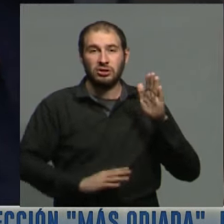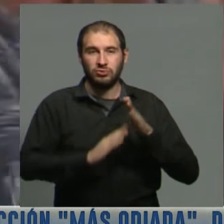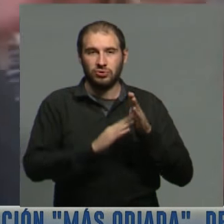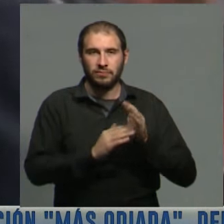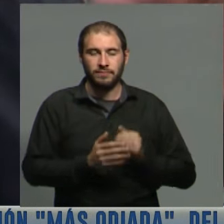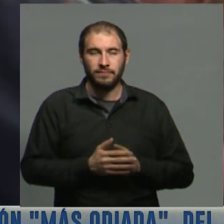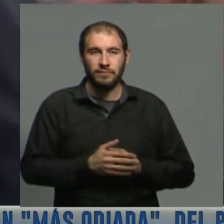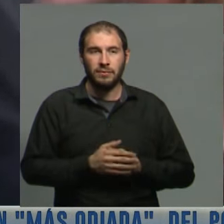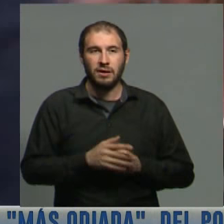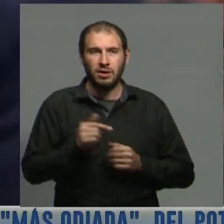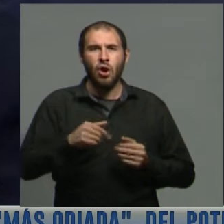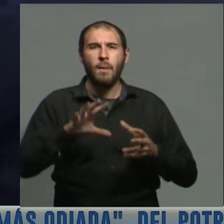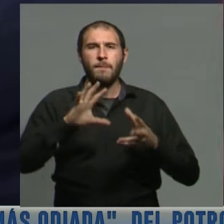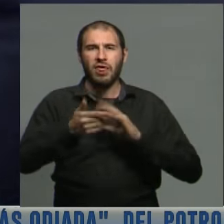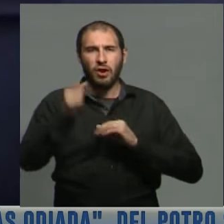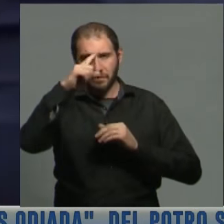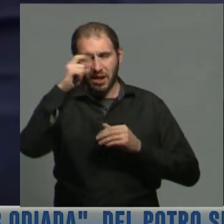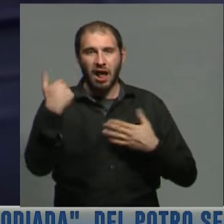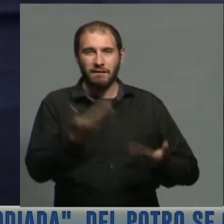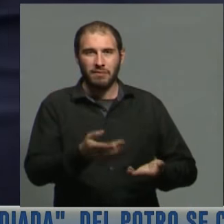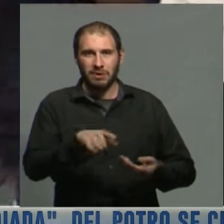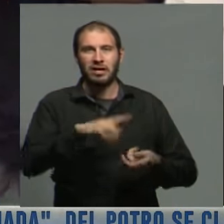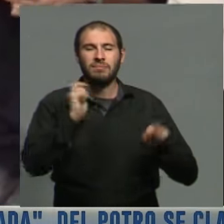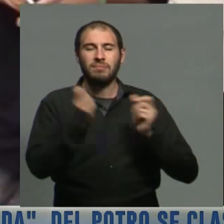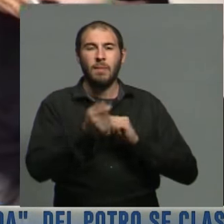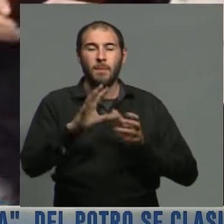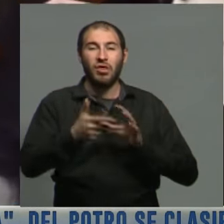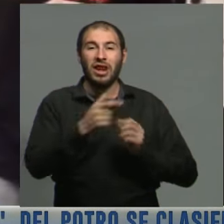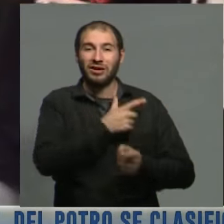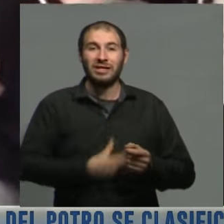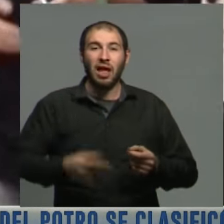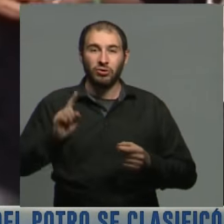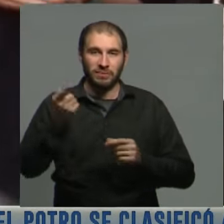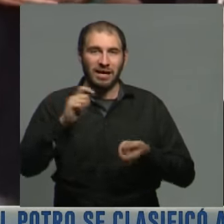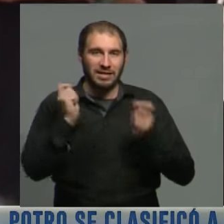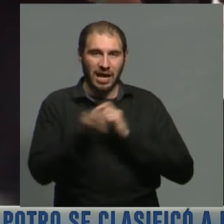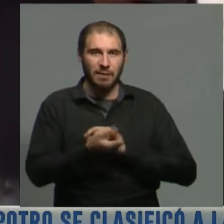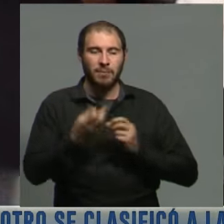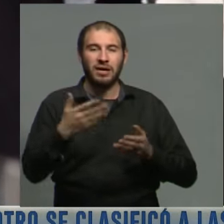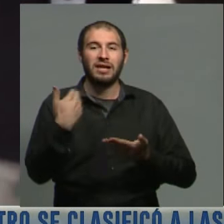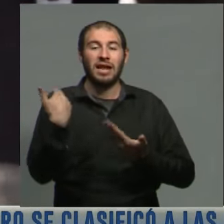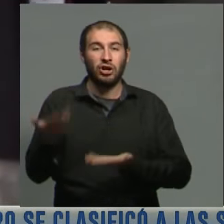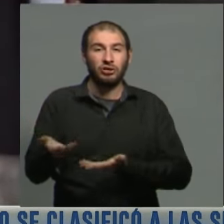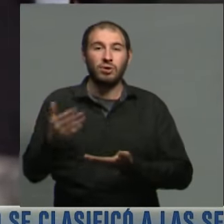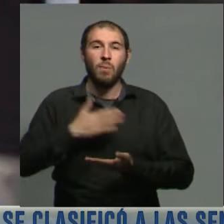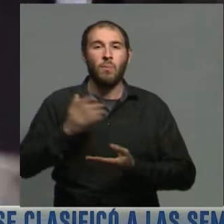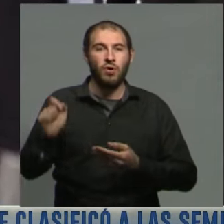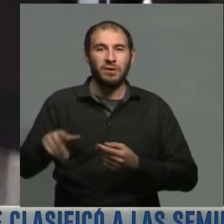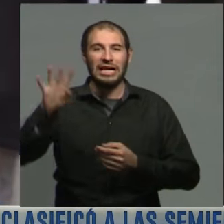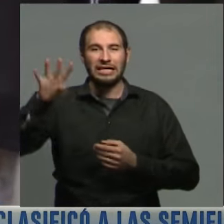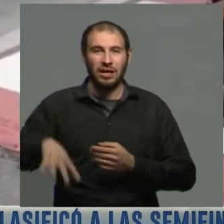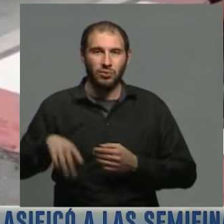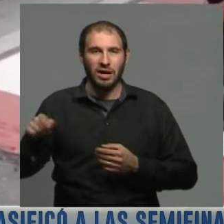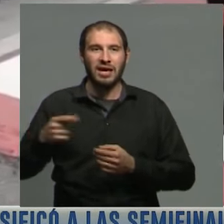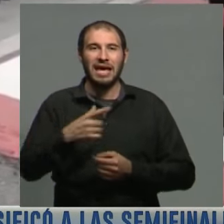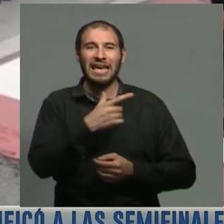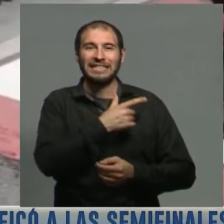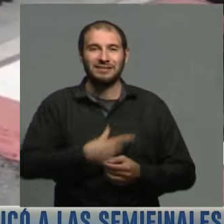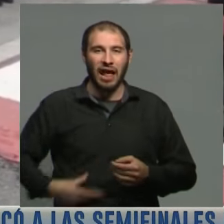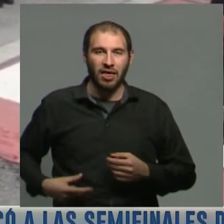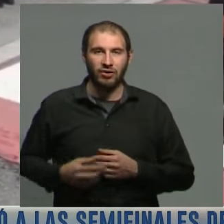Yo estoy por un modelo federal. Creo que hay que cambiar el modelo del Estado de las autonomías por un reconocimiento propio de Cataluña como un